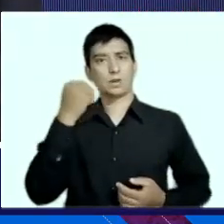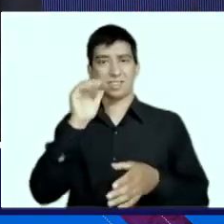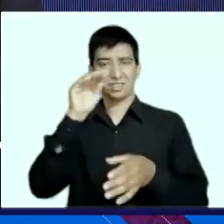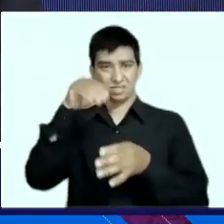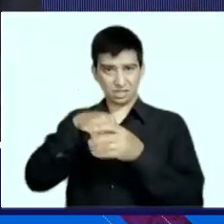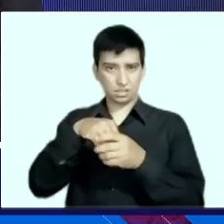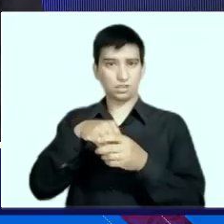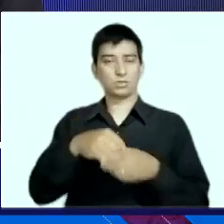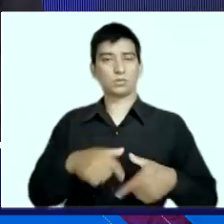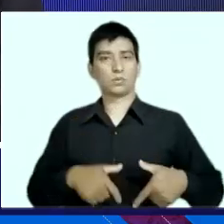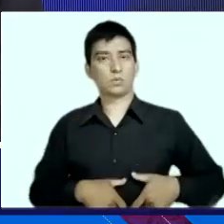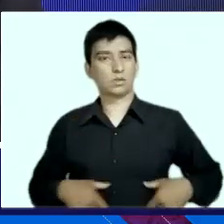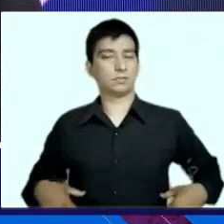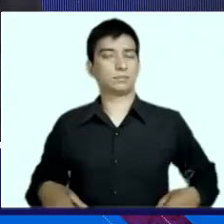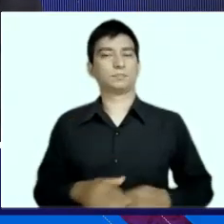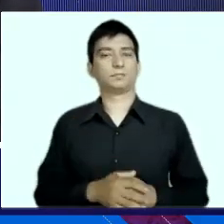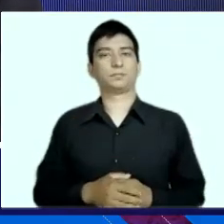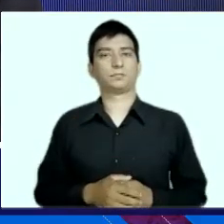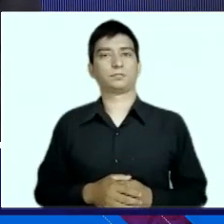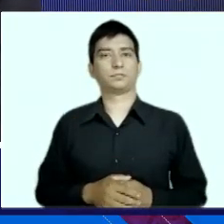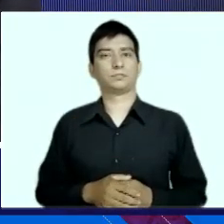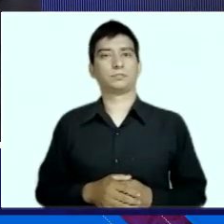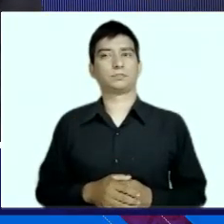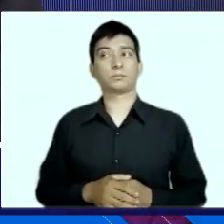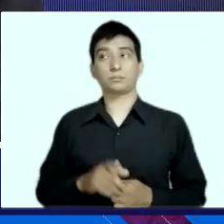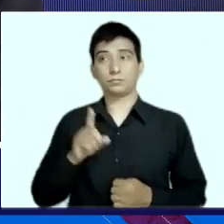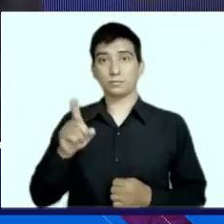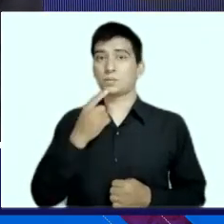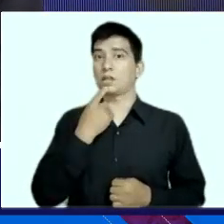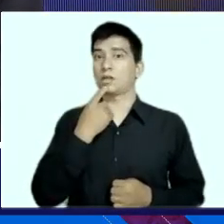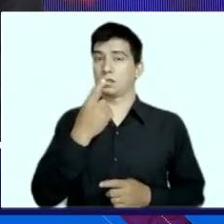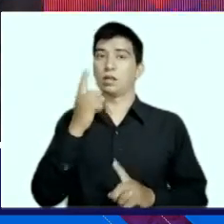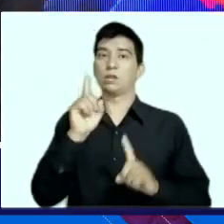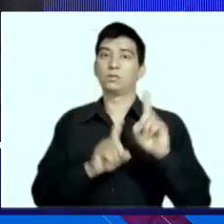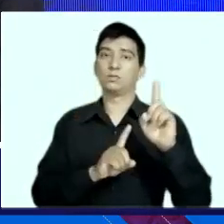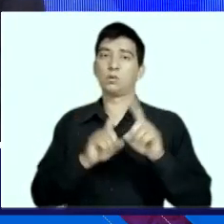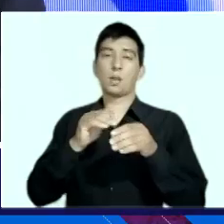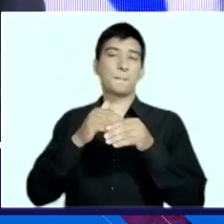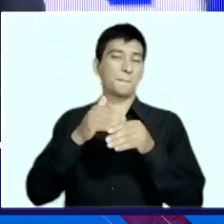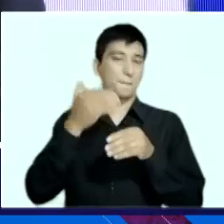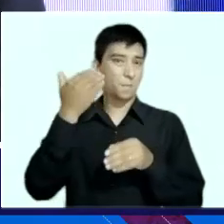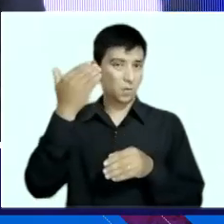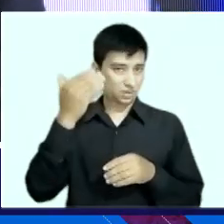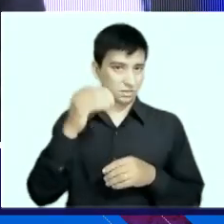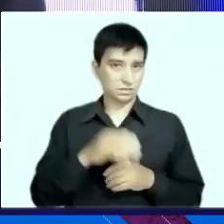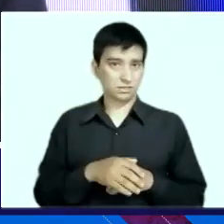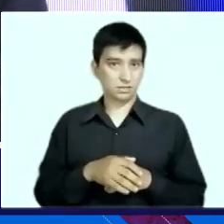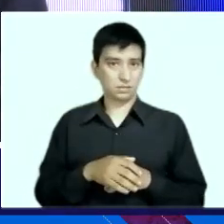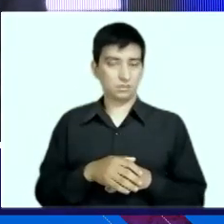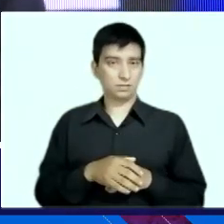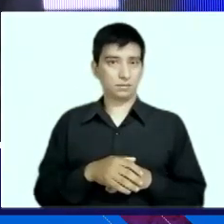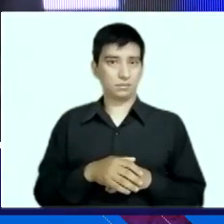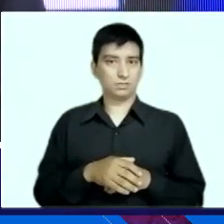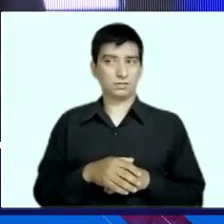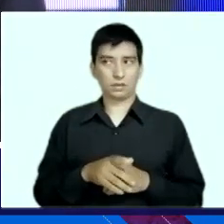Carlos, mirá que también de Trote en su momento se hablaba de la política. Sí, también. No, no política interna Olimpia. No. Sino el tipo